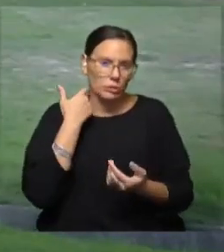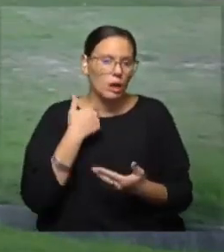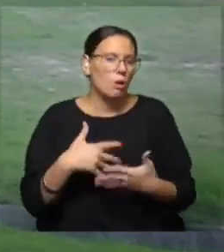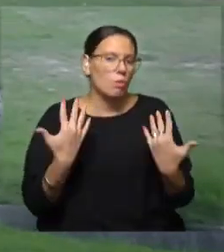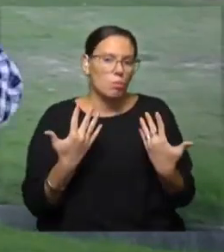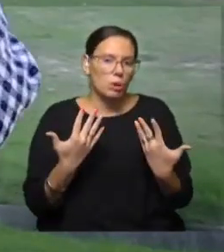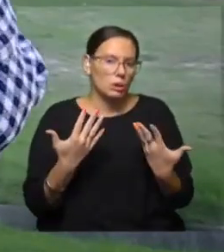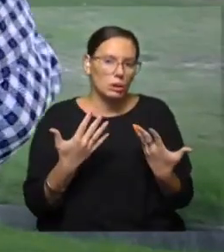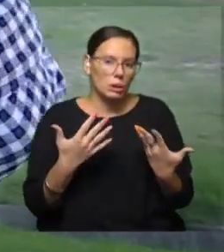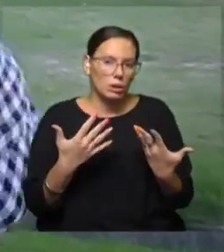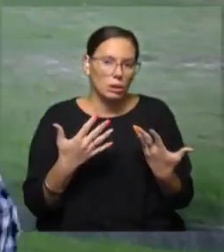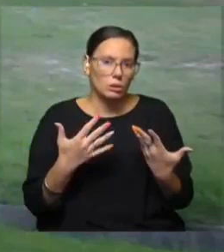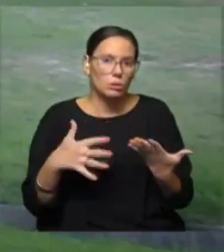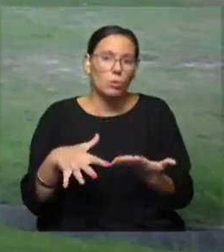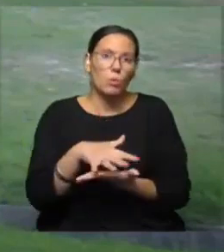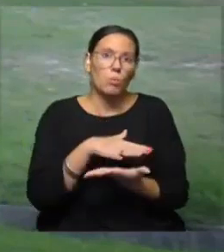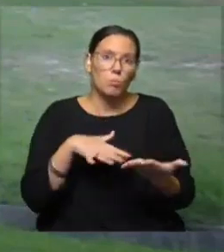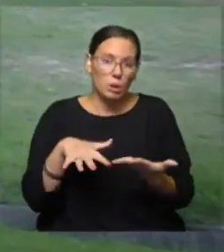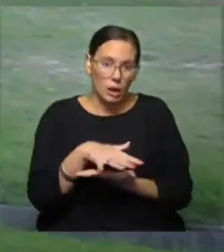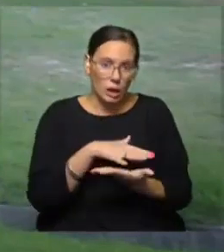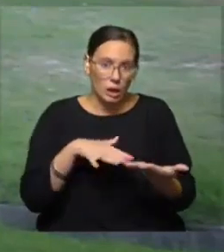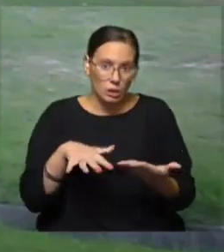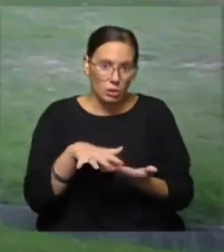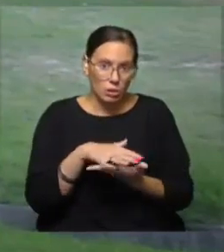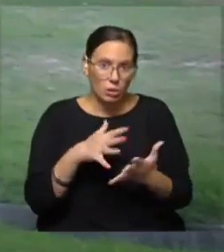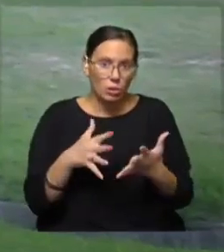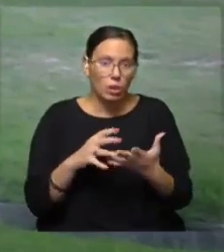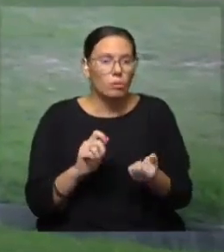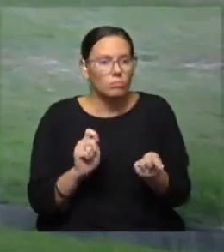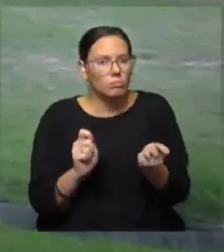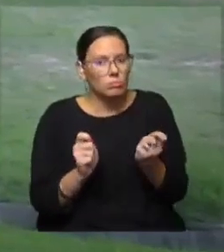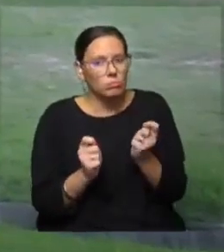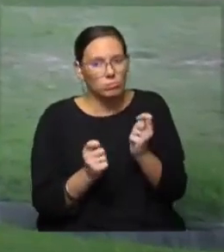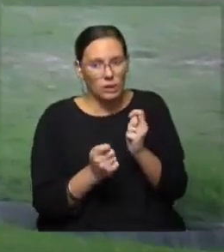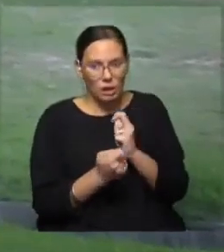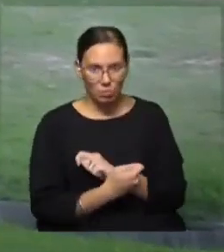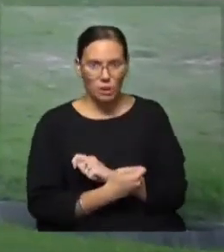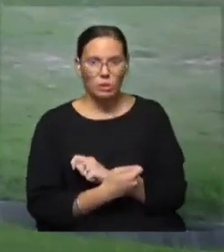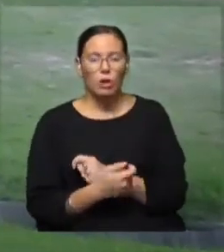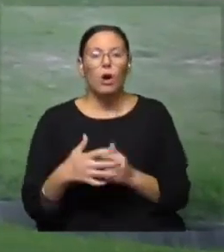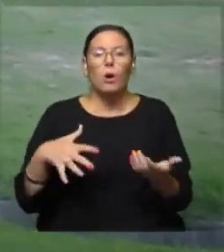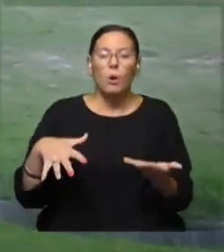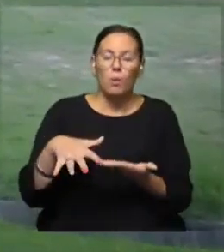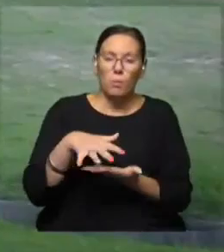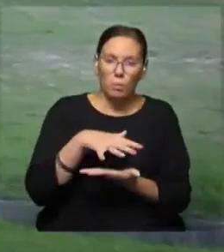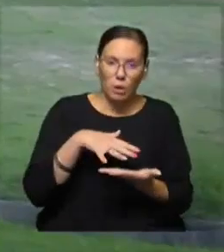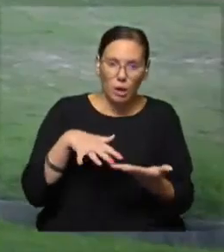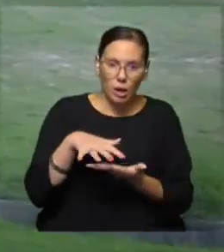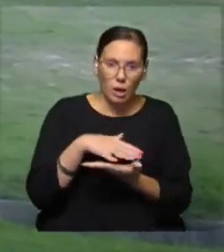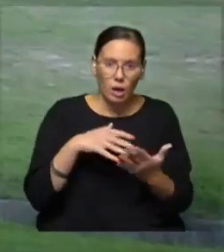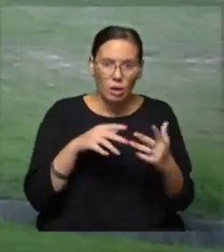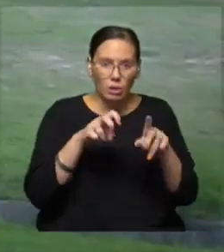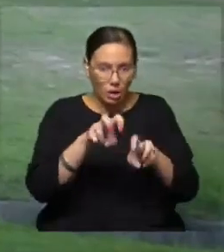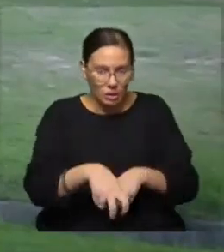aspectos, digamos. Es un barrio que ha tenido grandes transformaciones porque fue un barrio de chacras